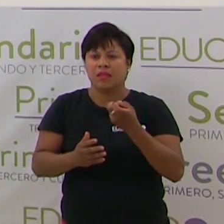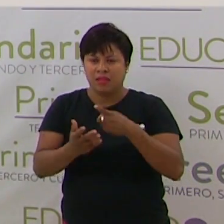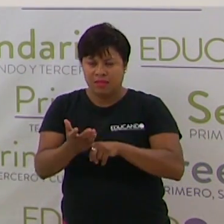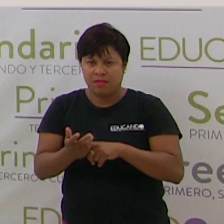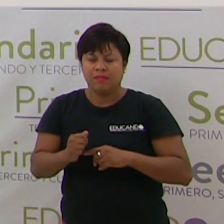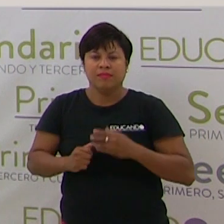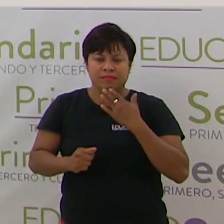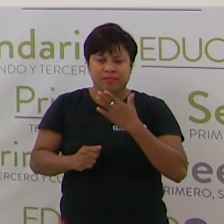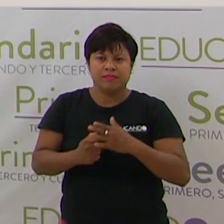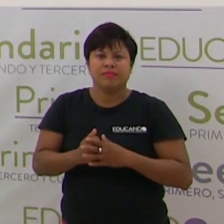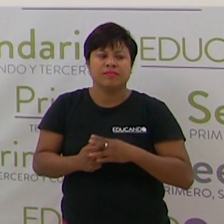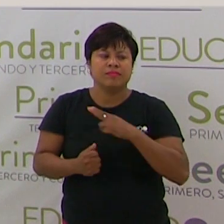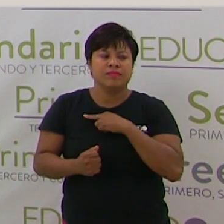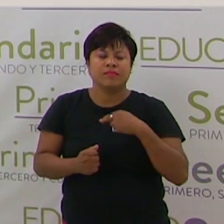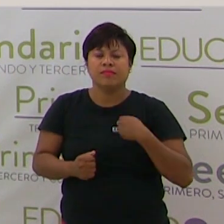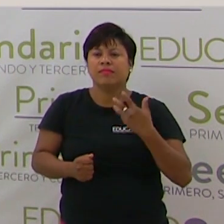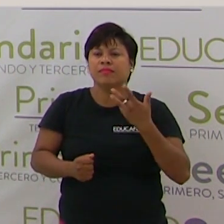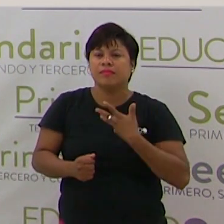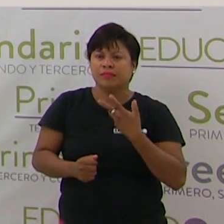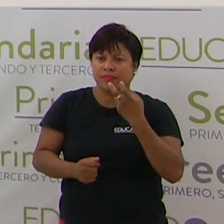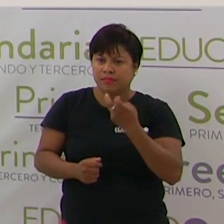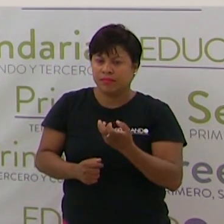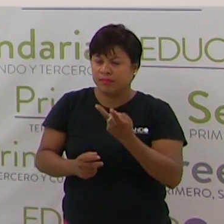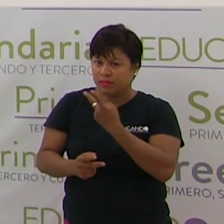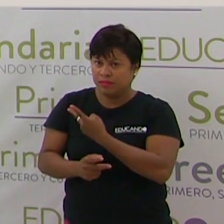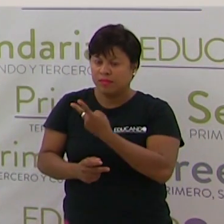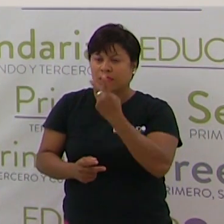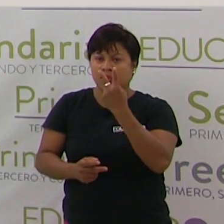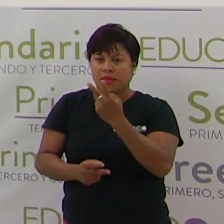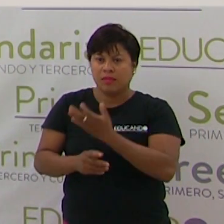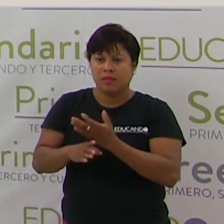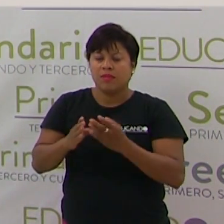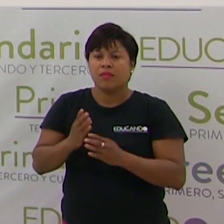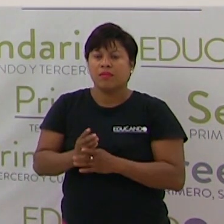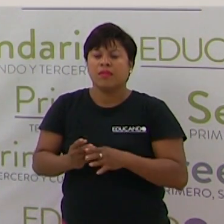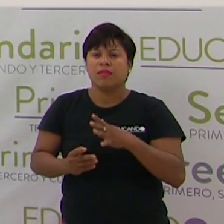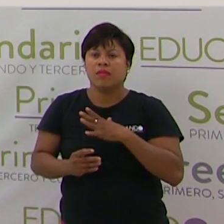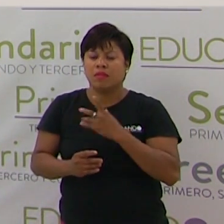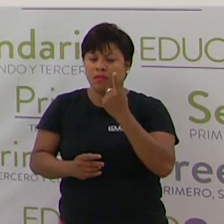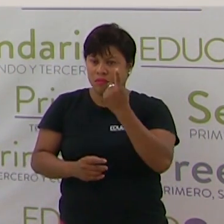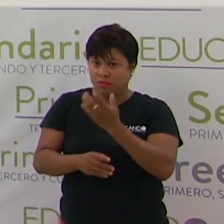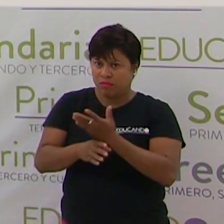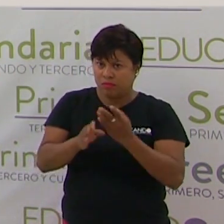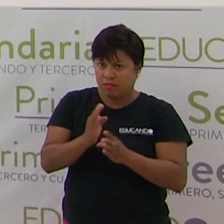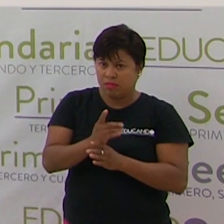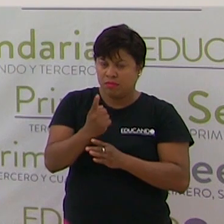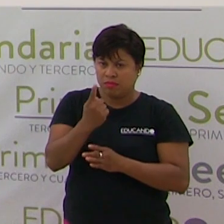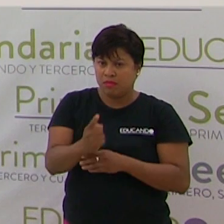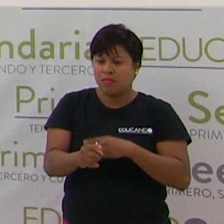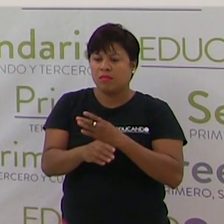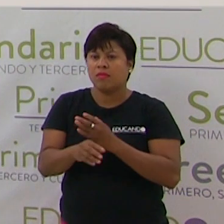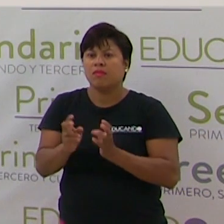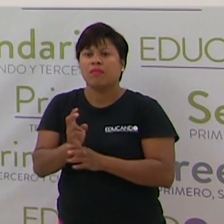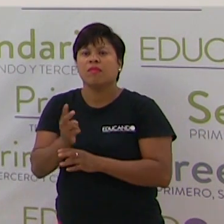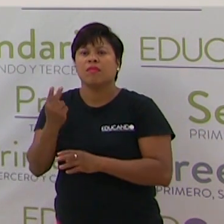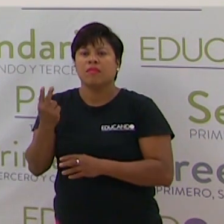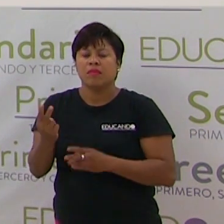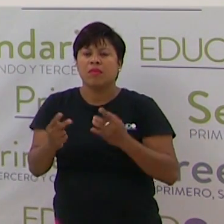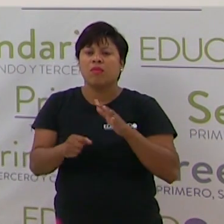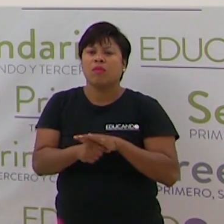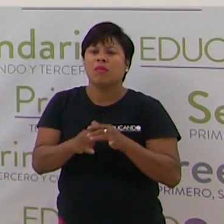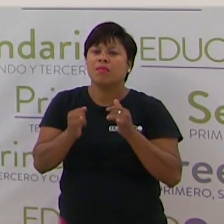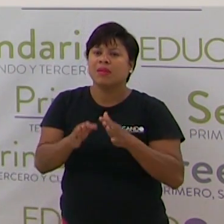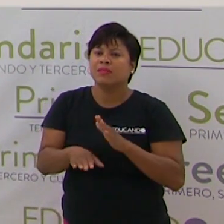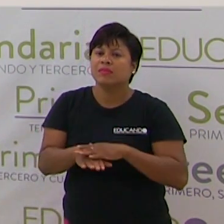Bien, nosotros tenemos aquí dos objetos, dice objeto 1, objeto 2, que pesa más, y cómo le